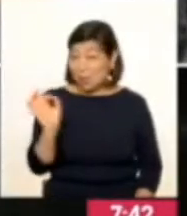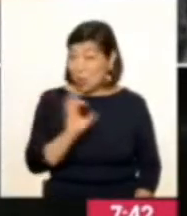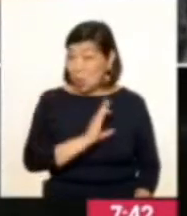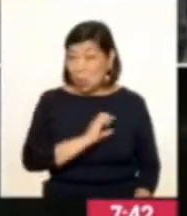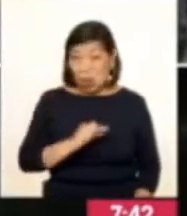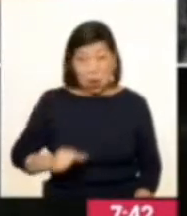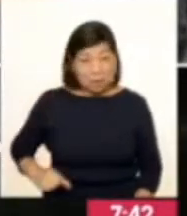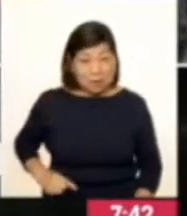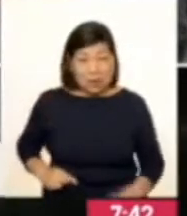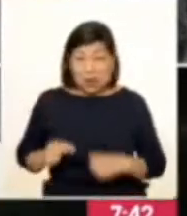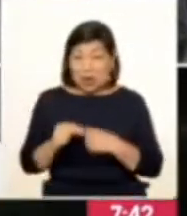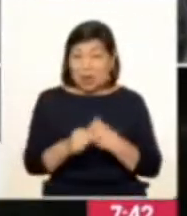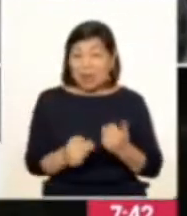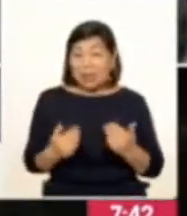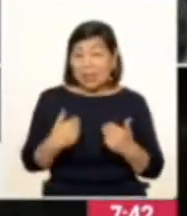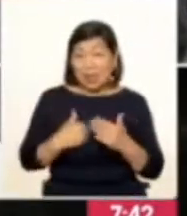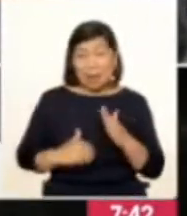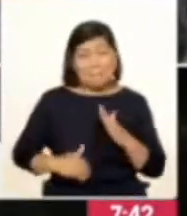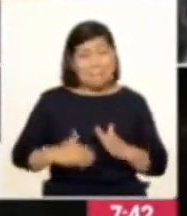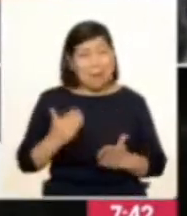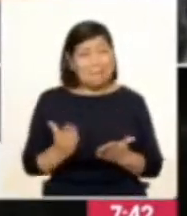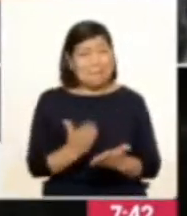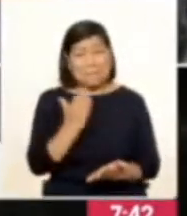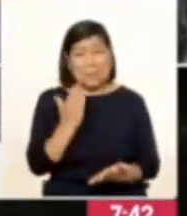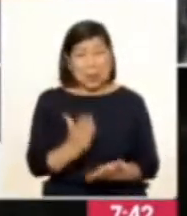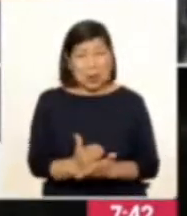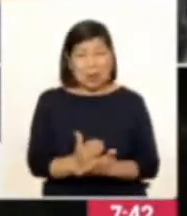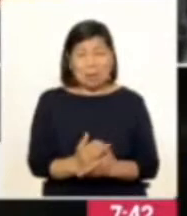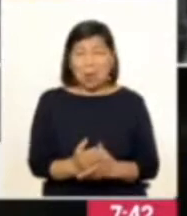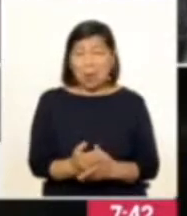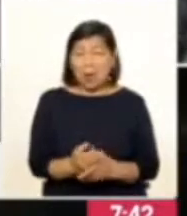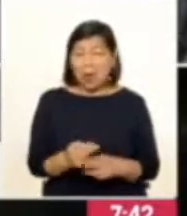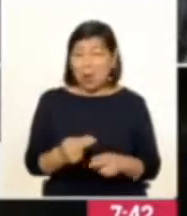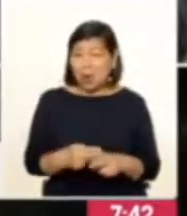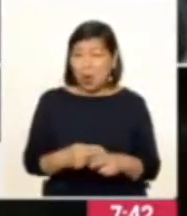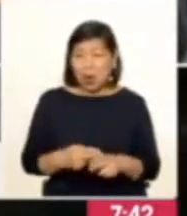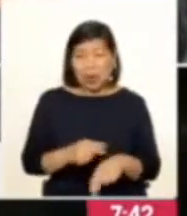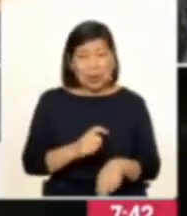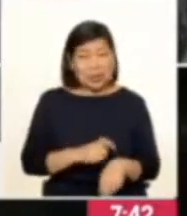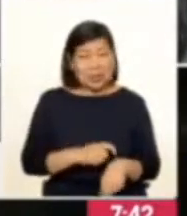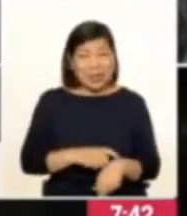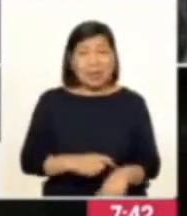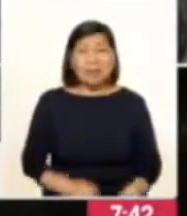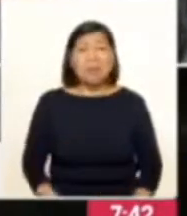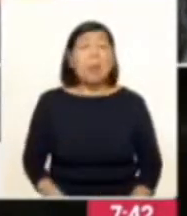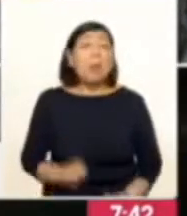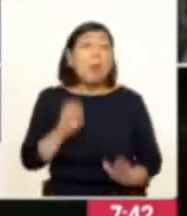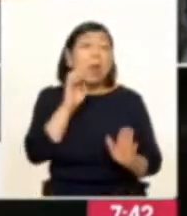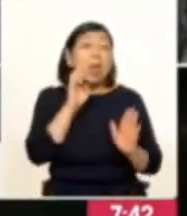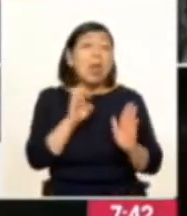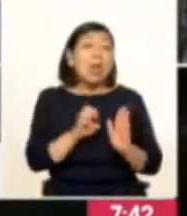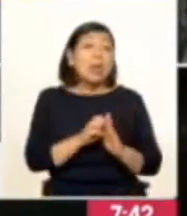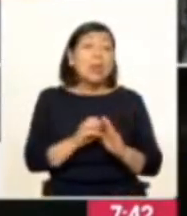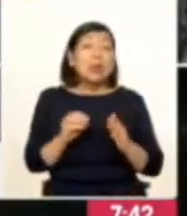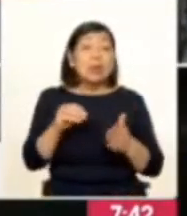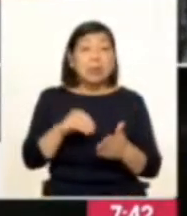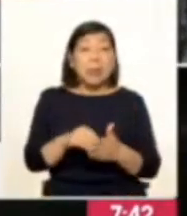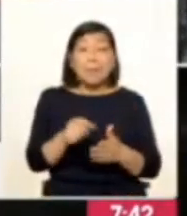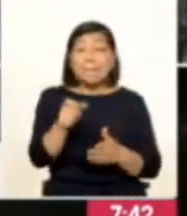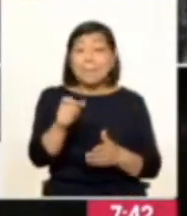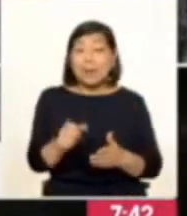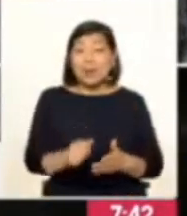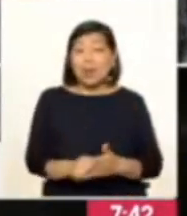en el gobierno nacional que tenga tantos problemas en tan poco tiempo claro este respecto de por ejemplo el nombramiento de